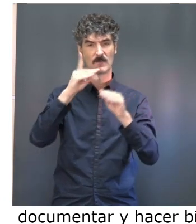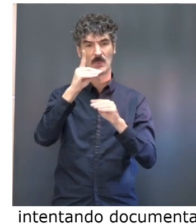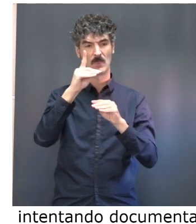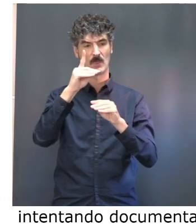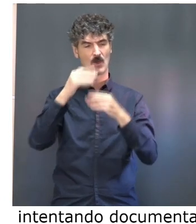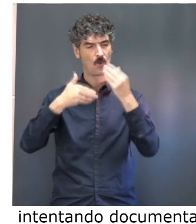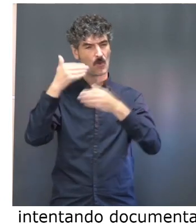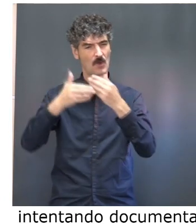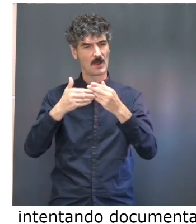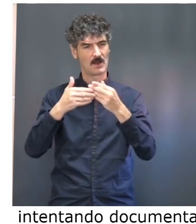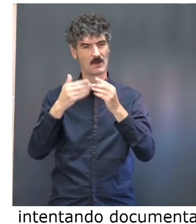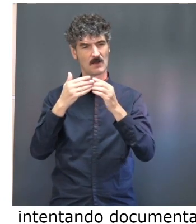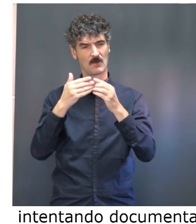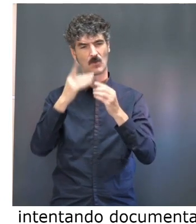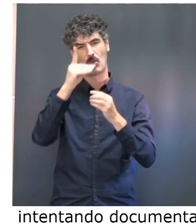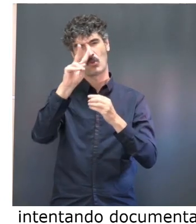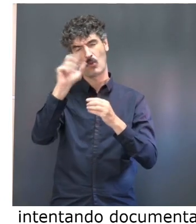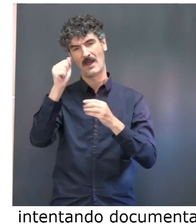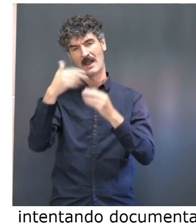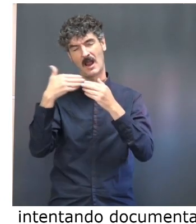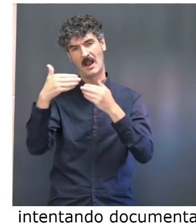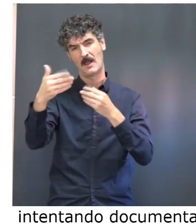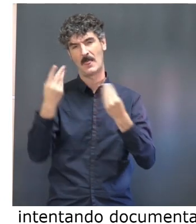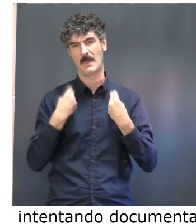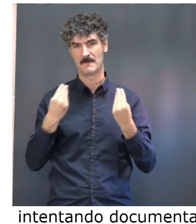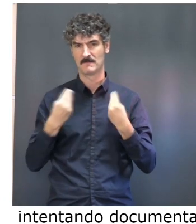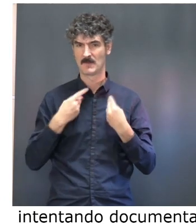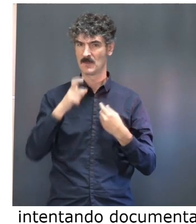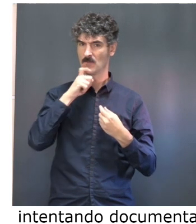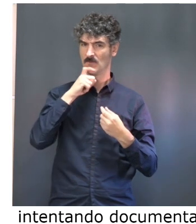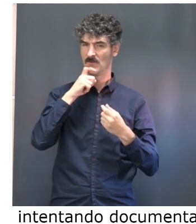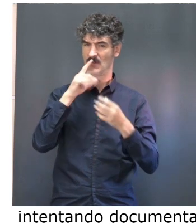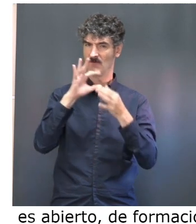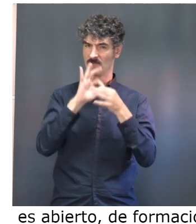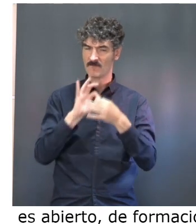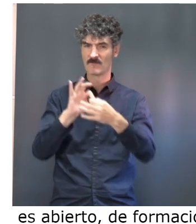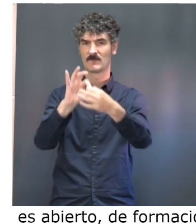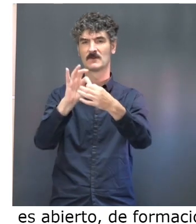vida y precisamente va un poco como en esta línea, ¿no? Ver si